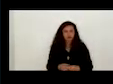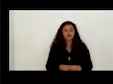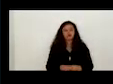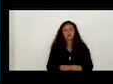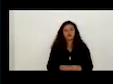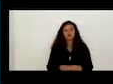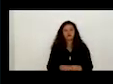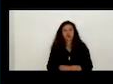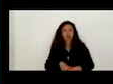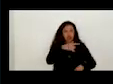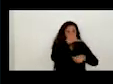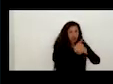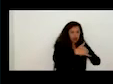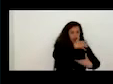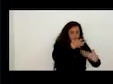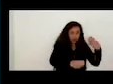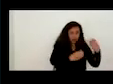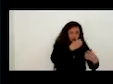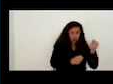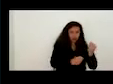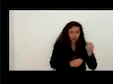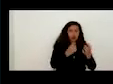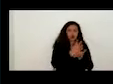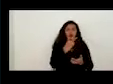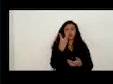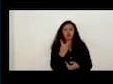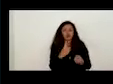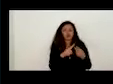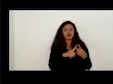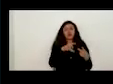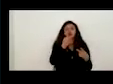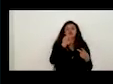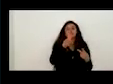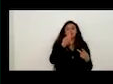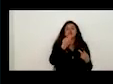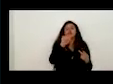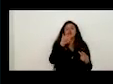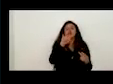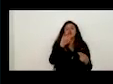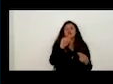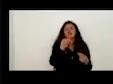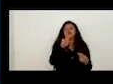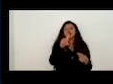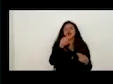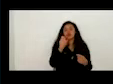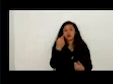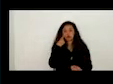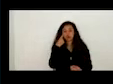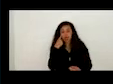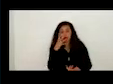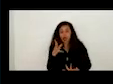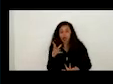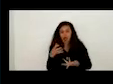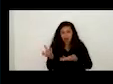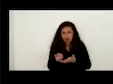Leche y yogur son los únicos dos sustitutos. Ojo, porque también se confunde mucho a la crema